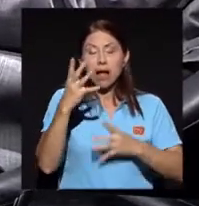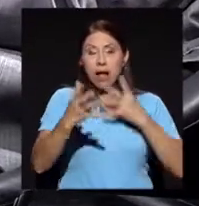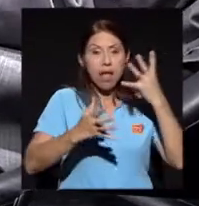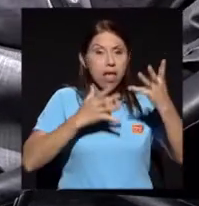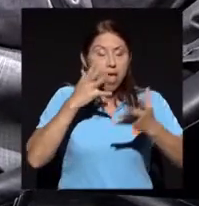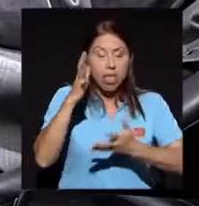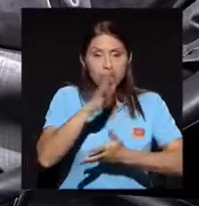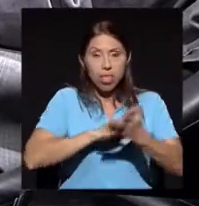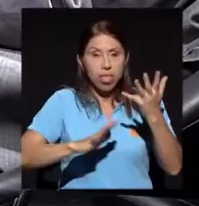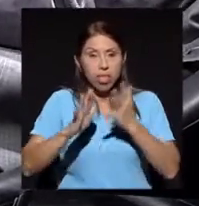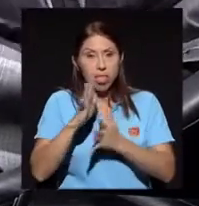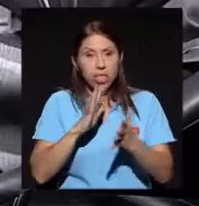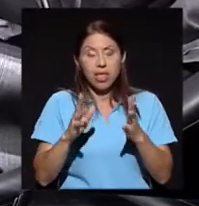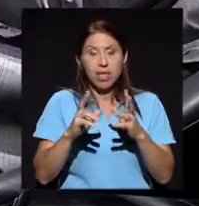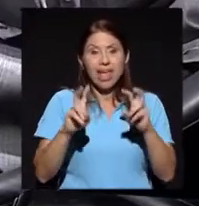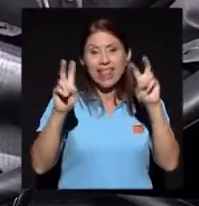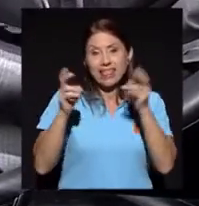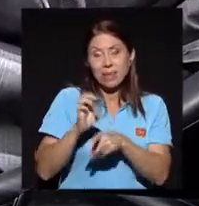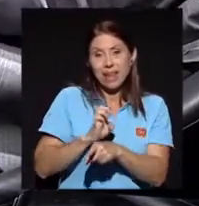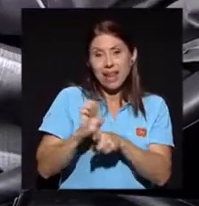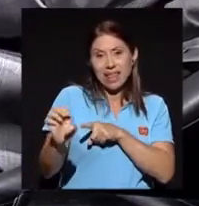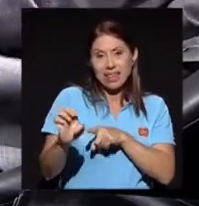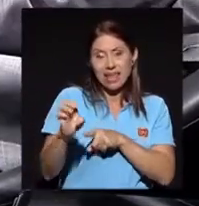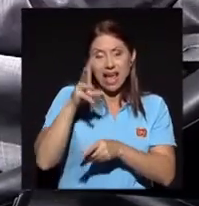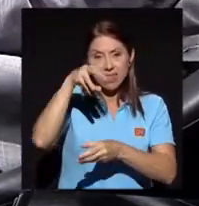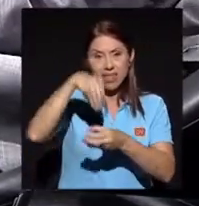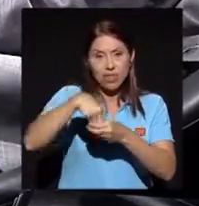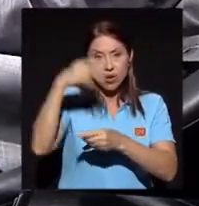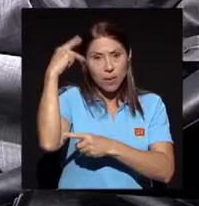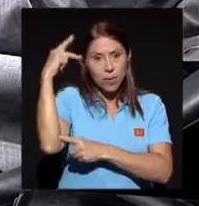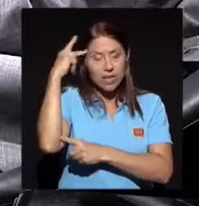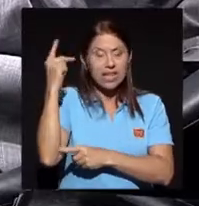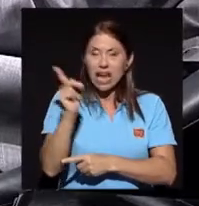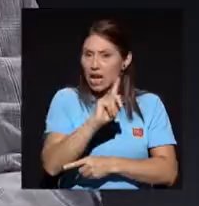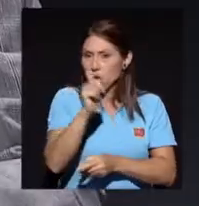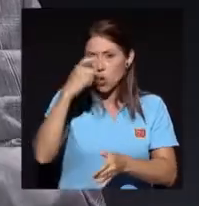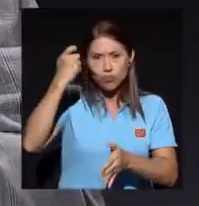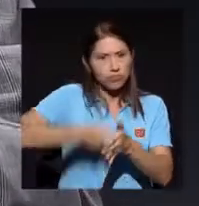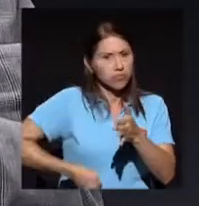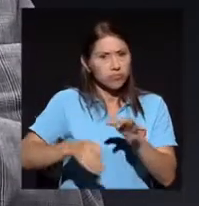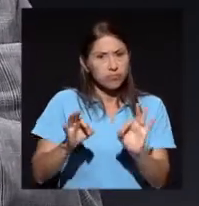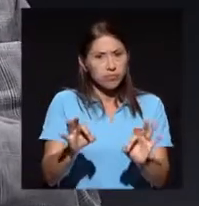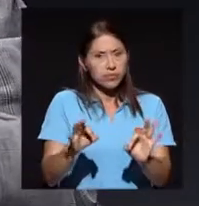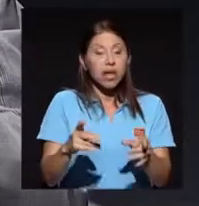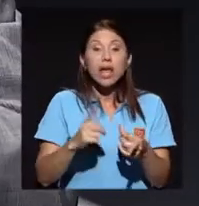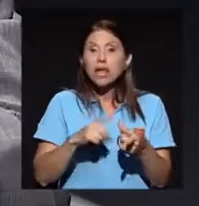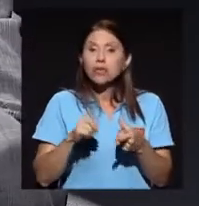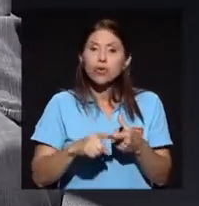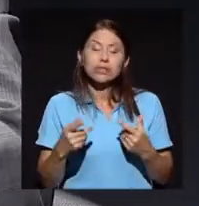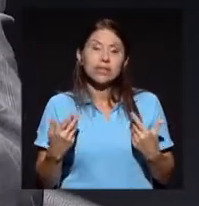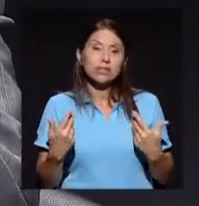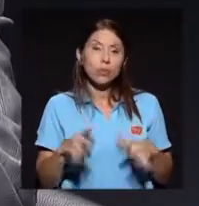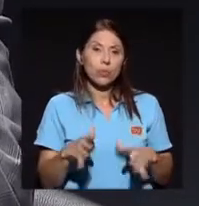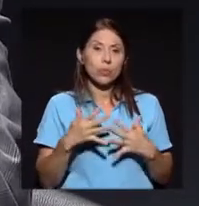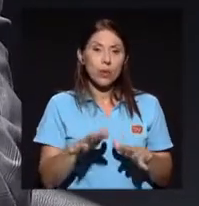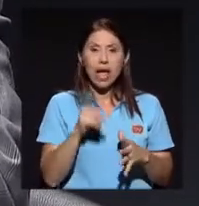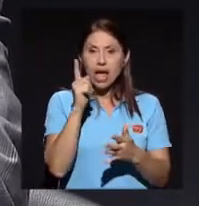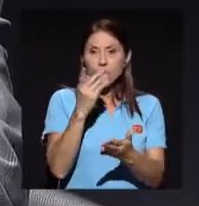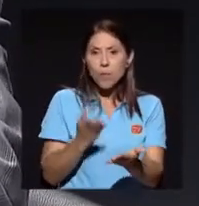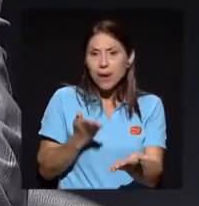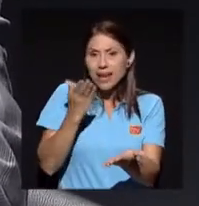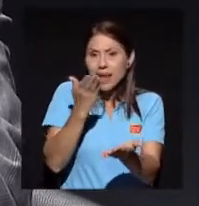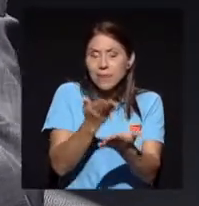ética en la política no se ha manejado con todo el rigor que sería necesario entonces hay un gran planteamiento reformador